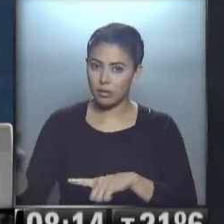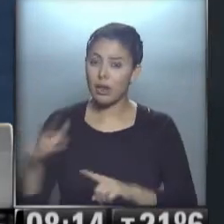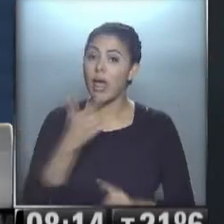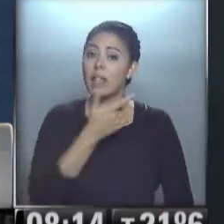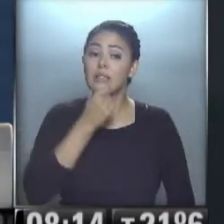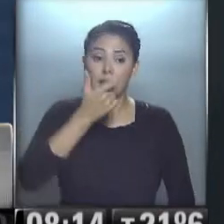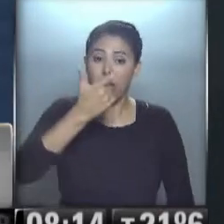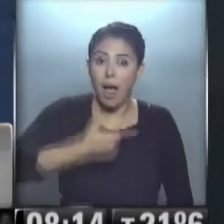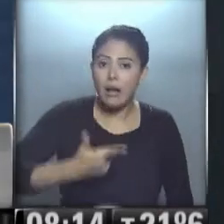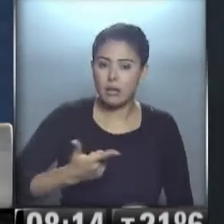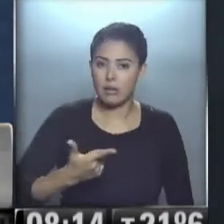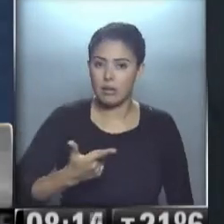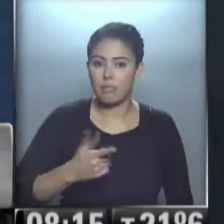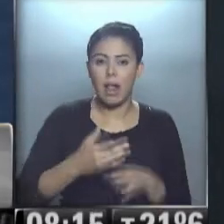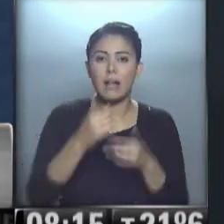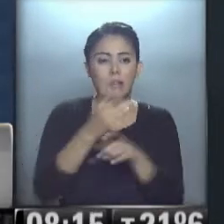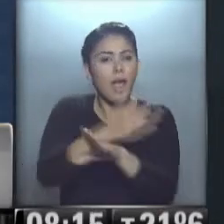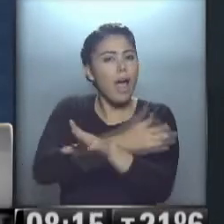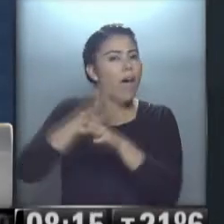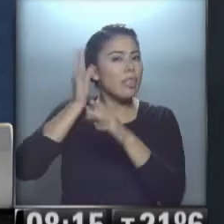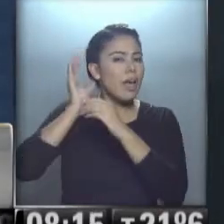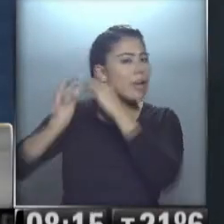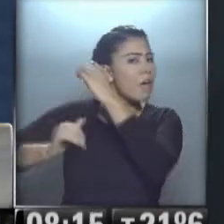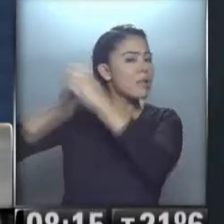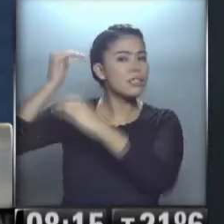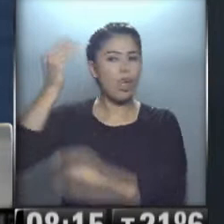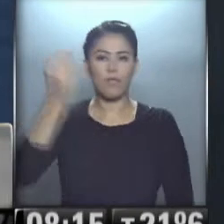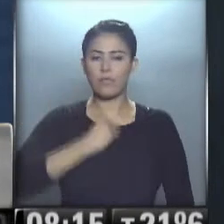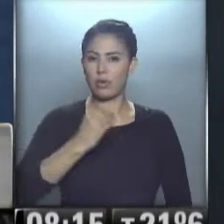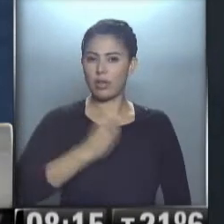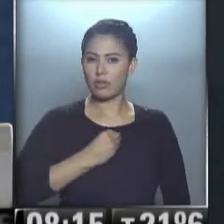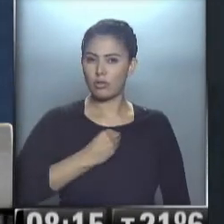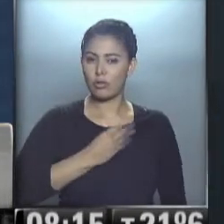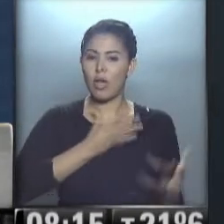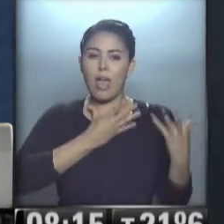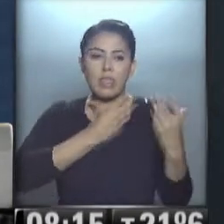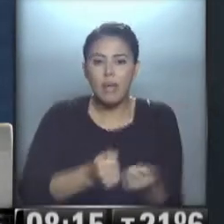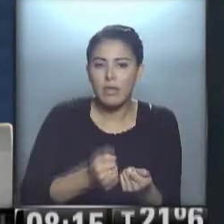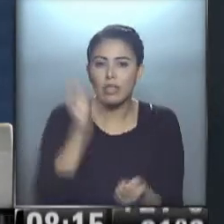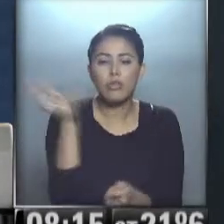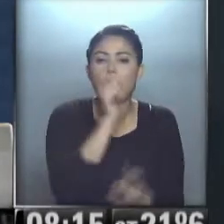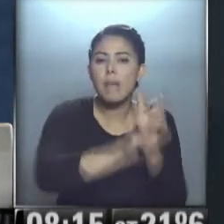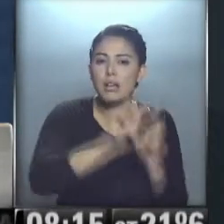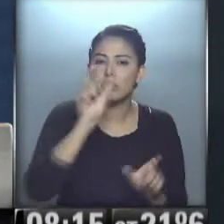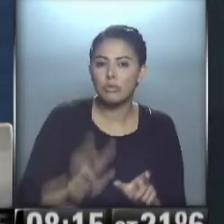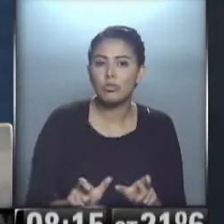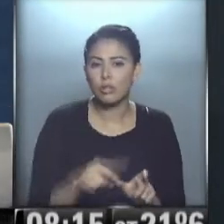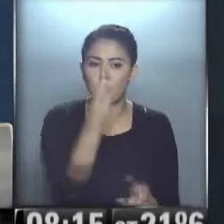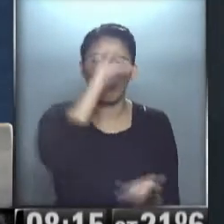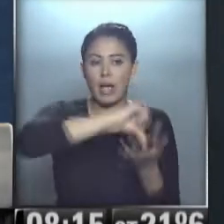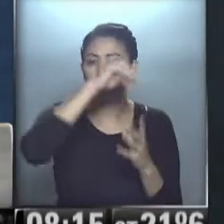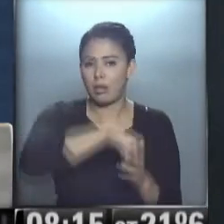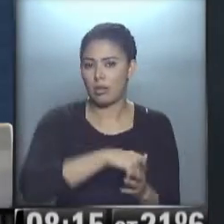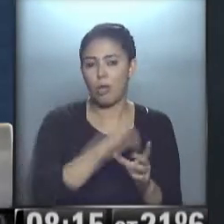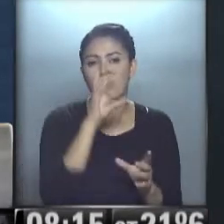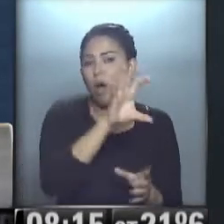arma implica cursos de capacitación y vocación de servicio en virtud de la defensa de los habitantes y ciudadanos de un país, de